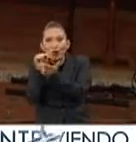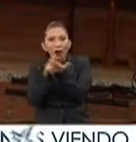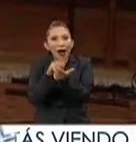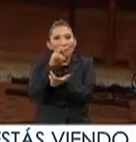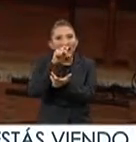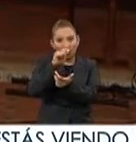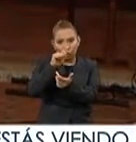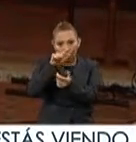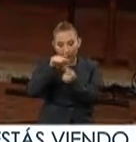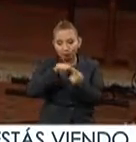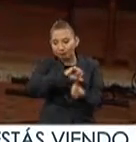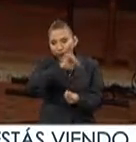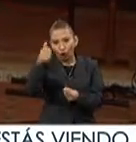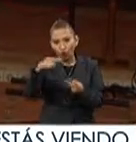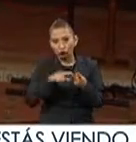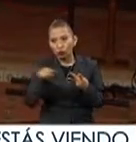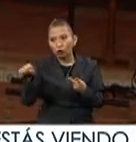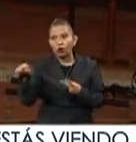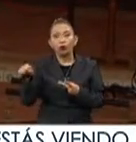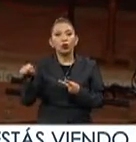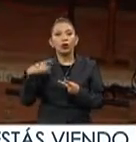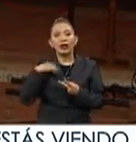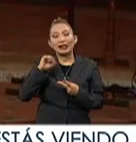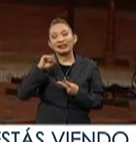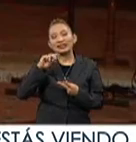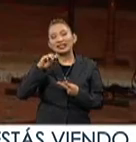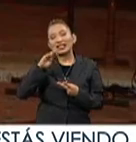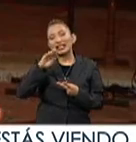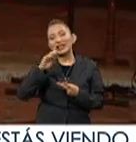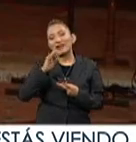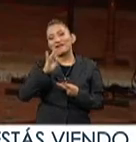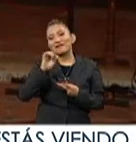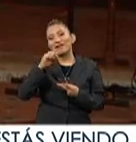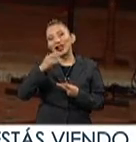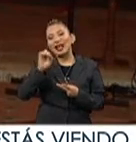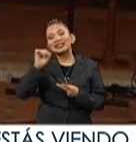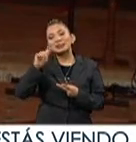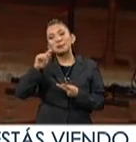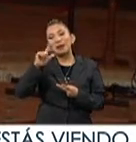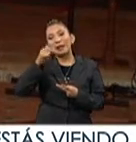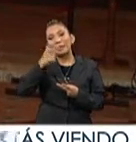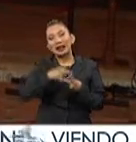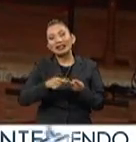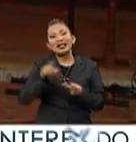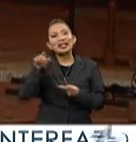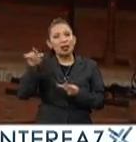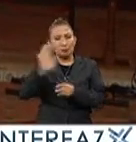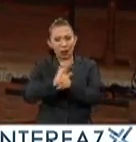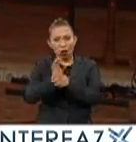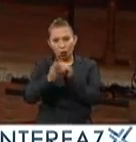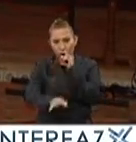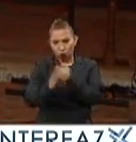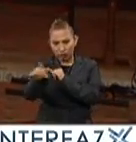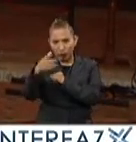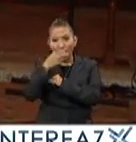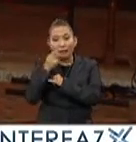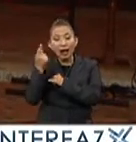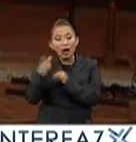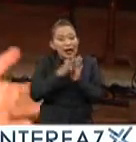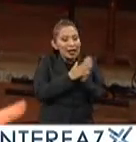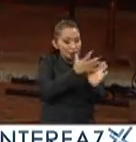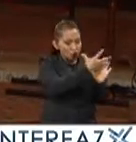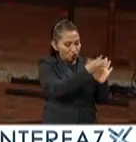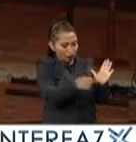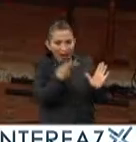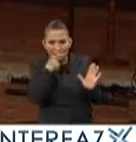virtual. Y el otro fue Steven Spielberg con su última película llamada Ready Player One, la cual está basada en un libro